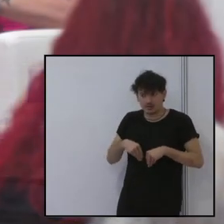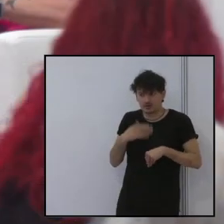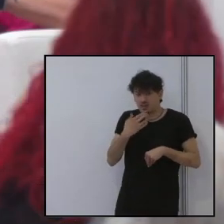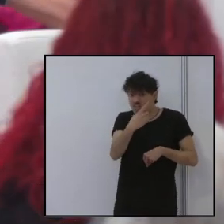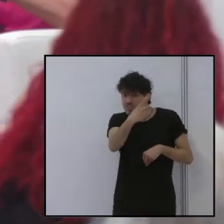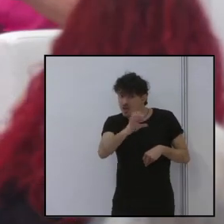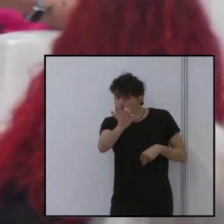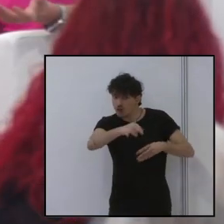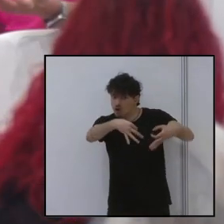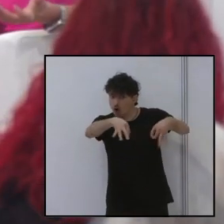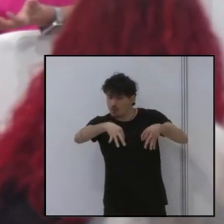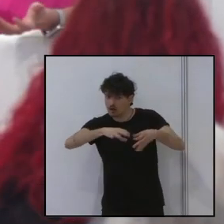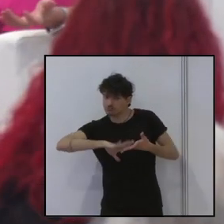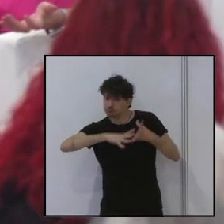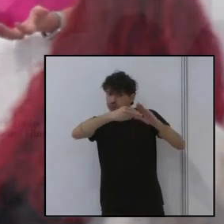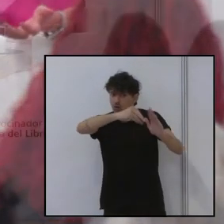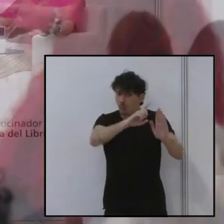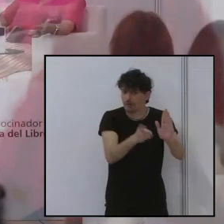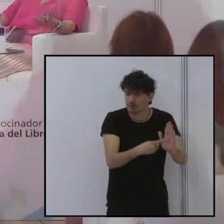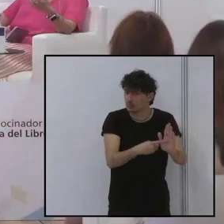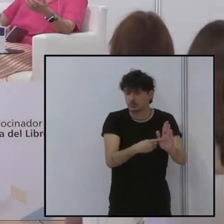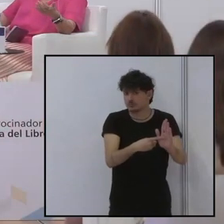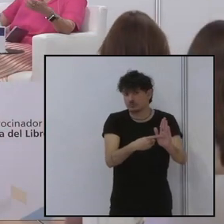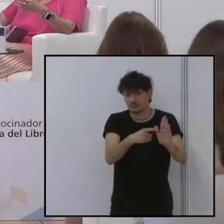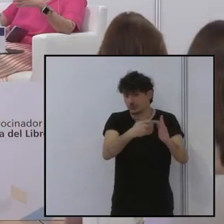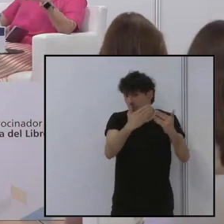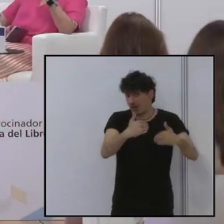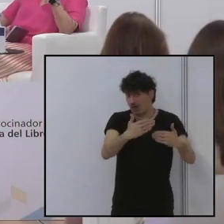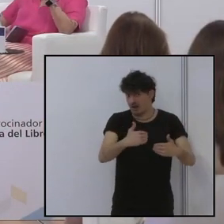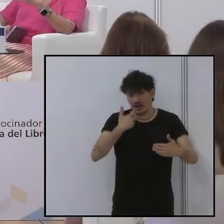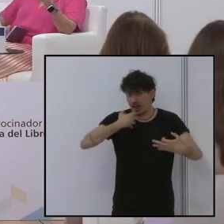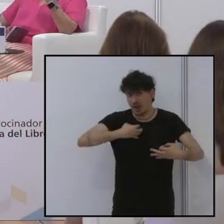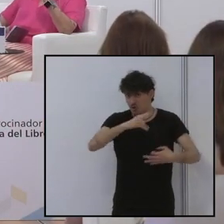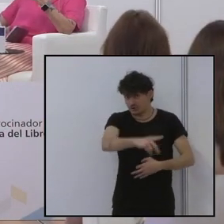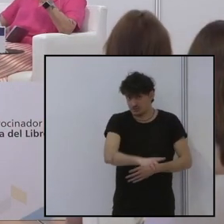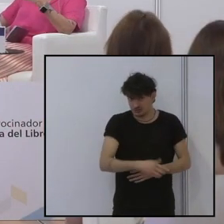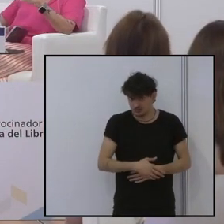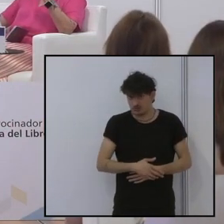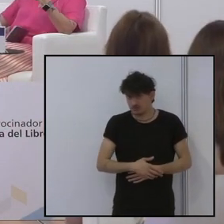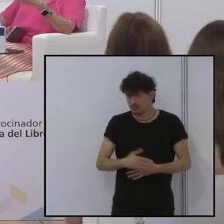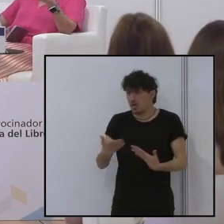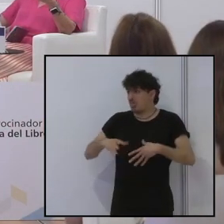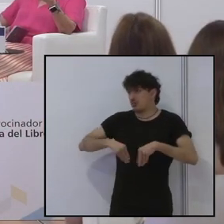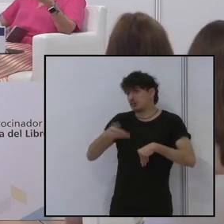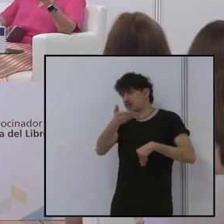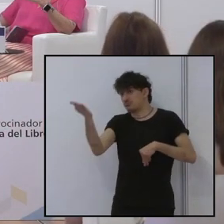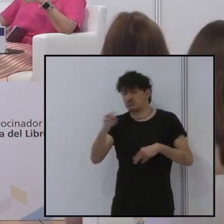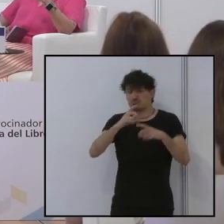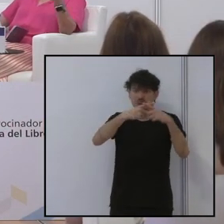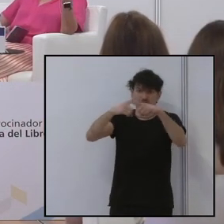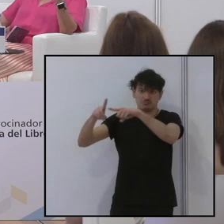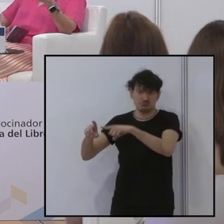O sea, creo que... Al 100% que no existe, por otra parte. Exacto, que no existe. Entonces, yo creo que también el hecho de hablarlo es absolutamente